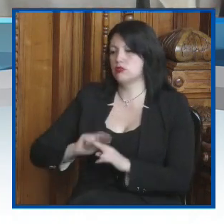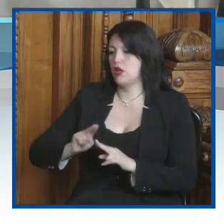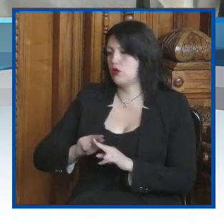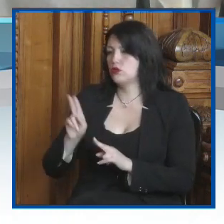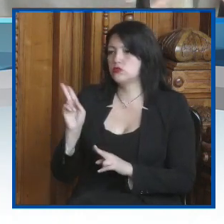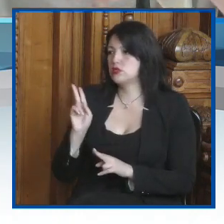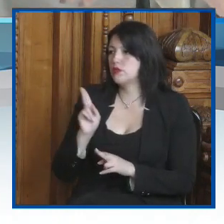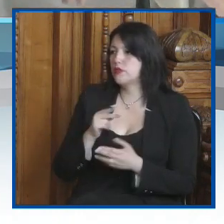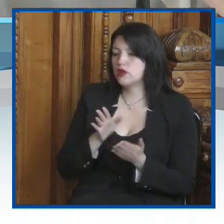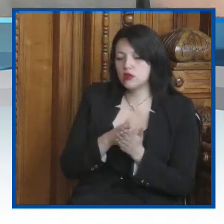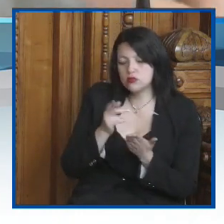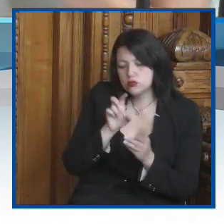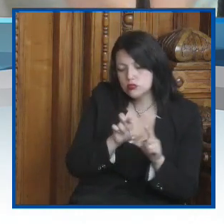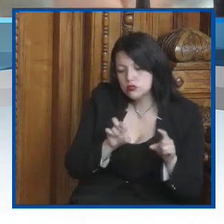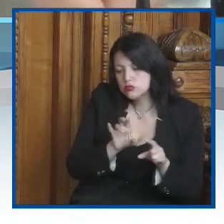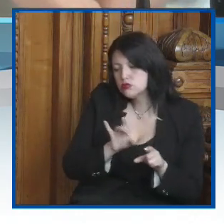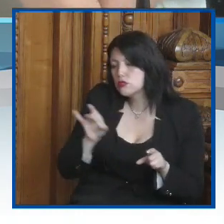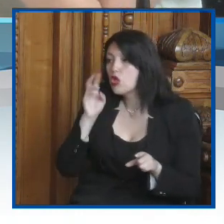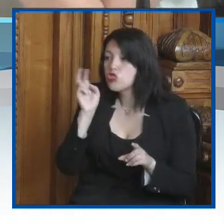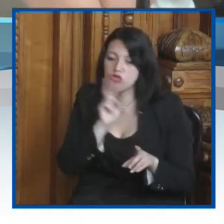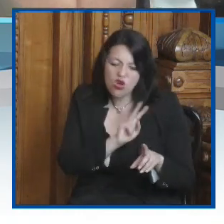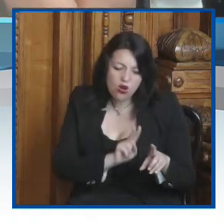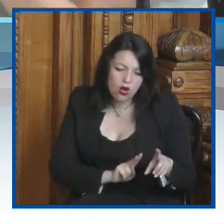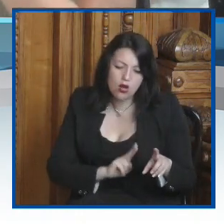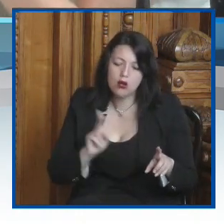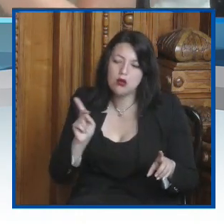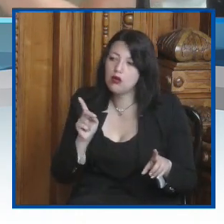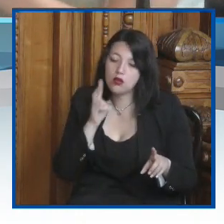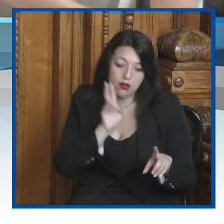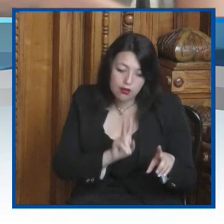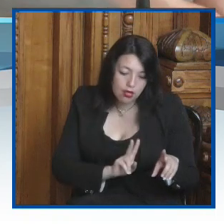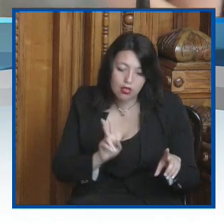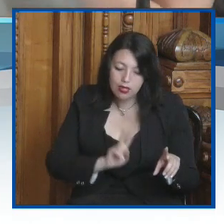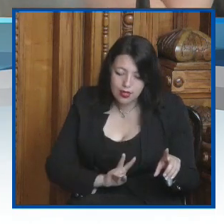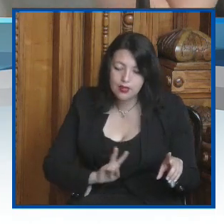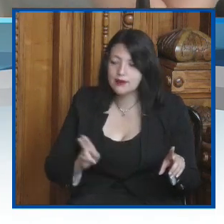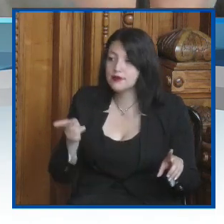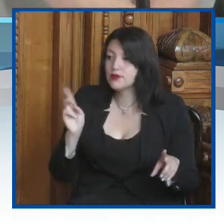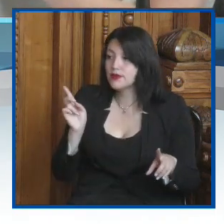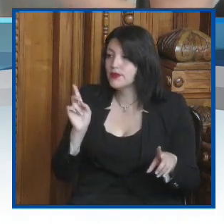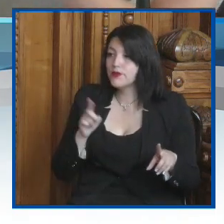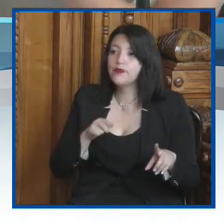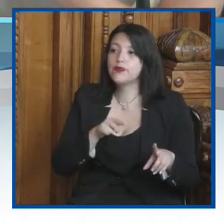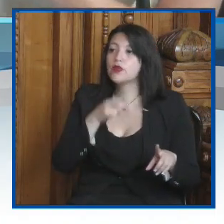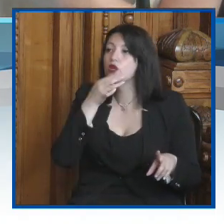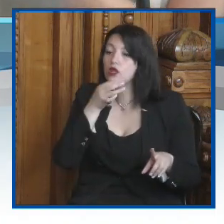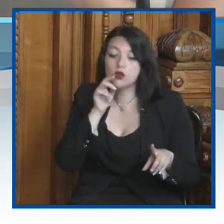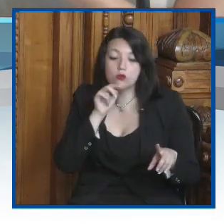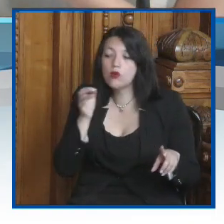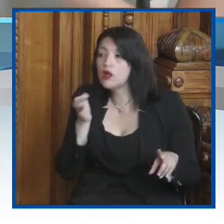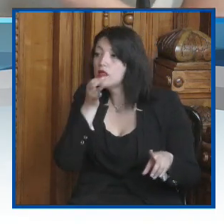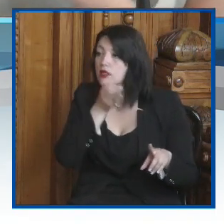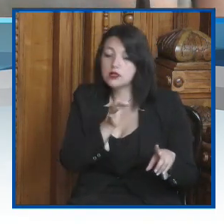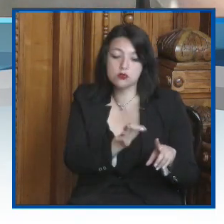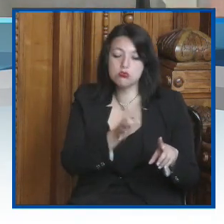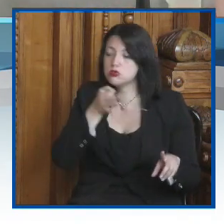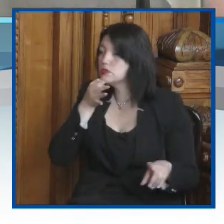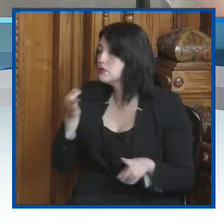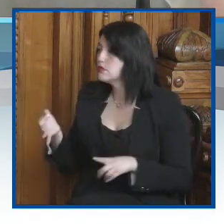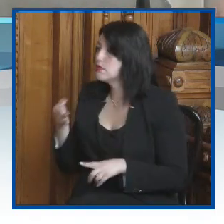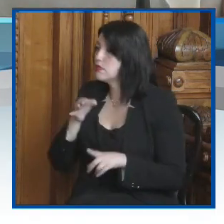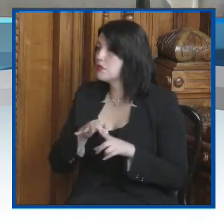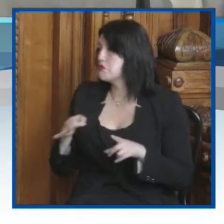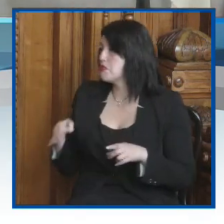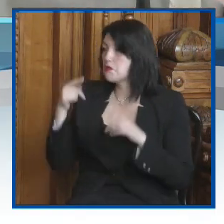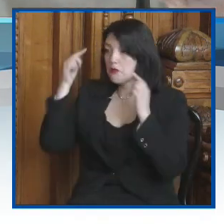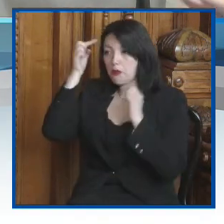algún fallo, pero no lo leo, porque el fallo dice, no, como es sentada esa doctrina en el fallo tal y tal que